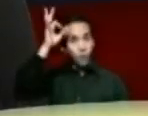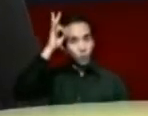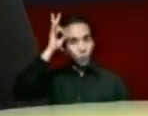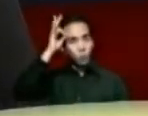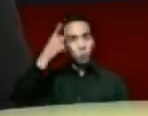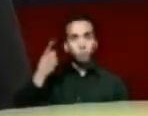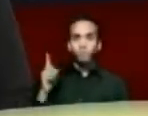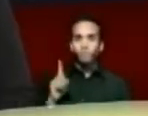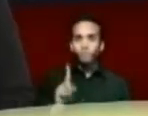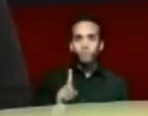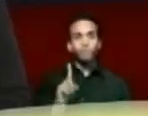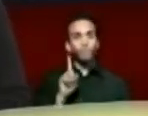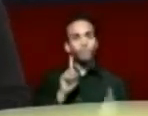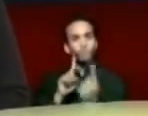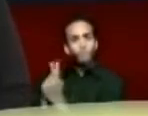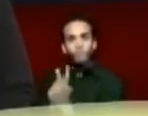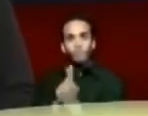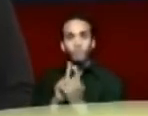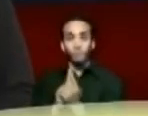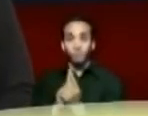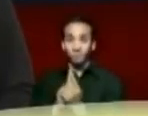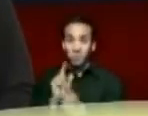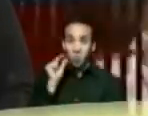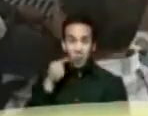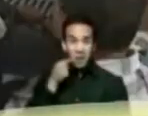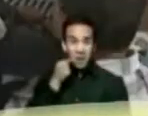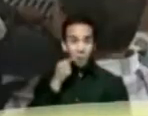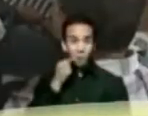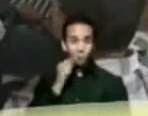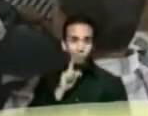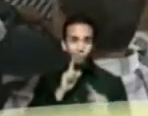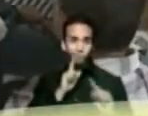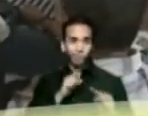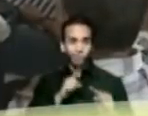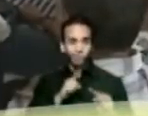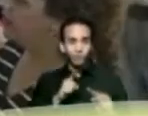presentado sobre el fraude en las primarias de Guaynabo.